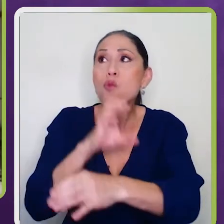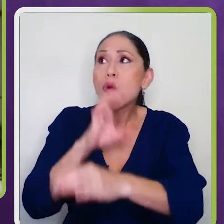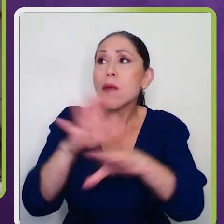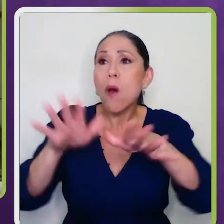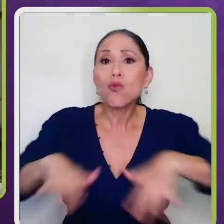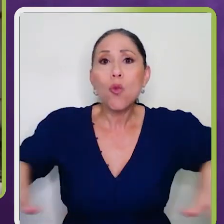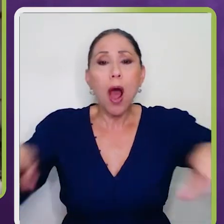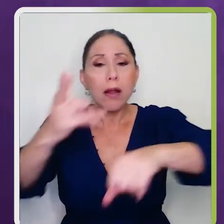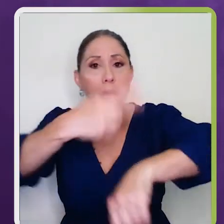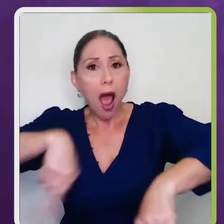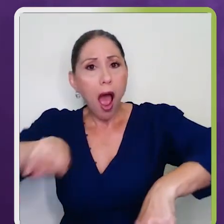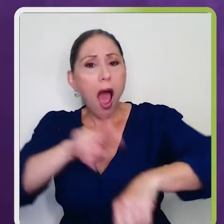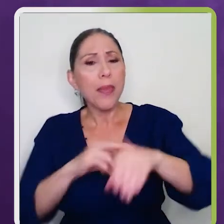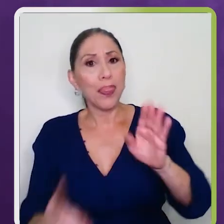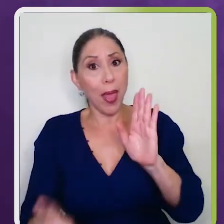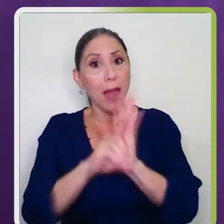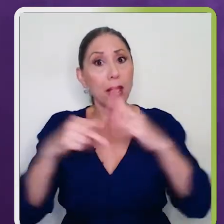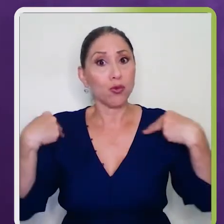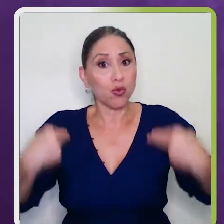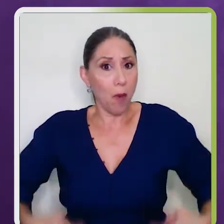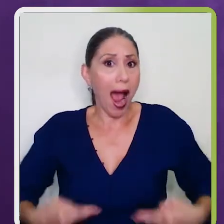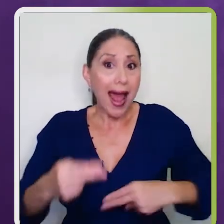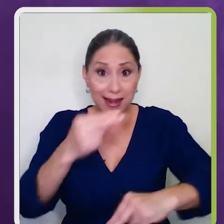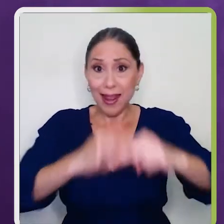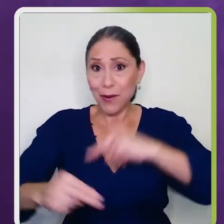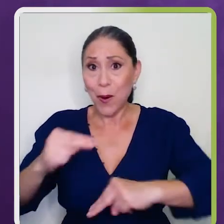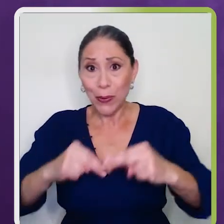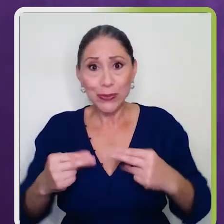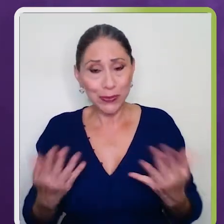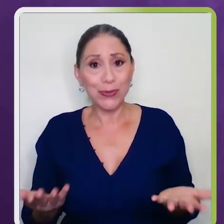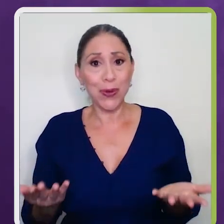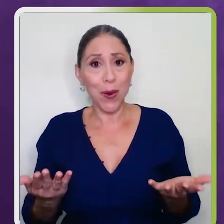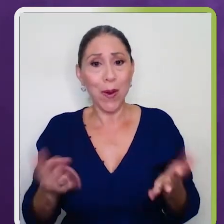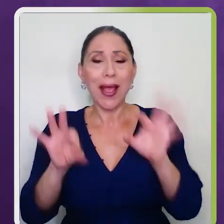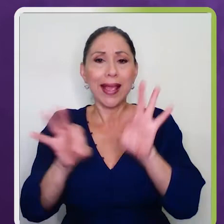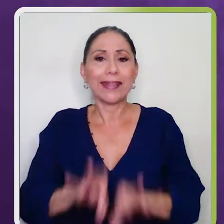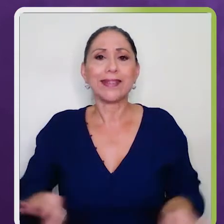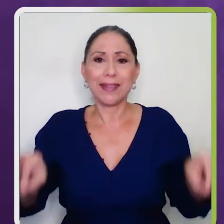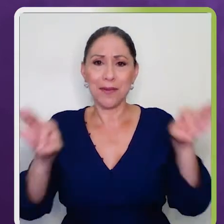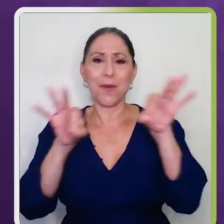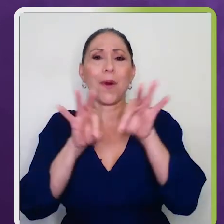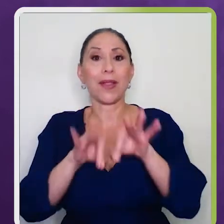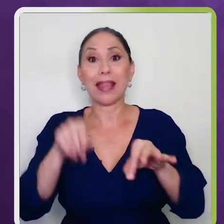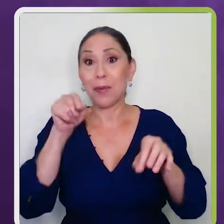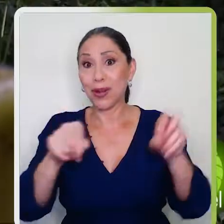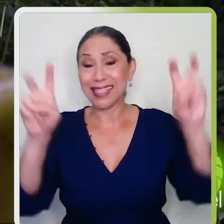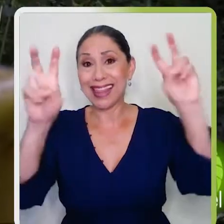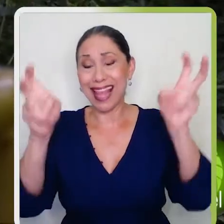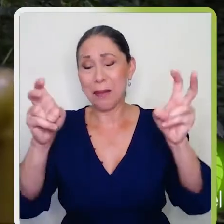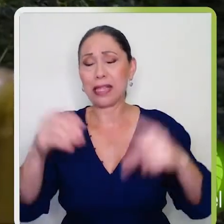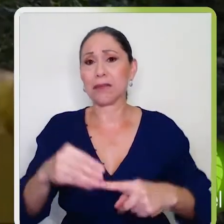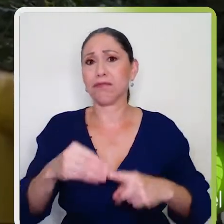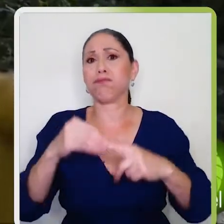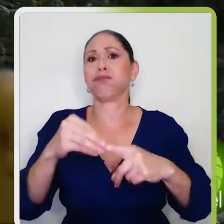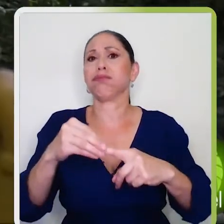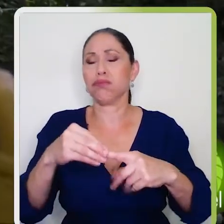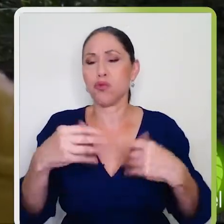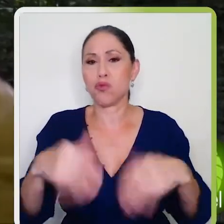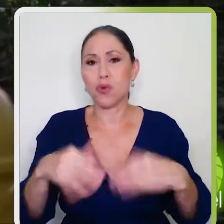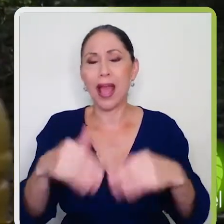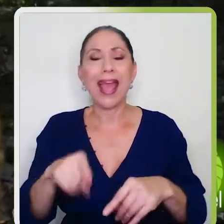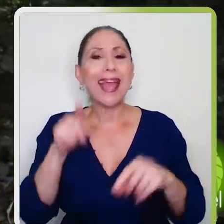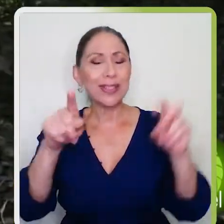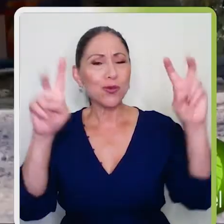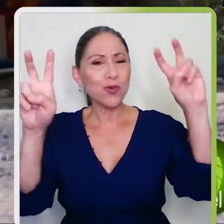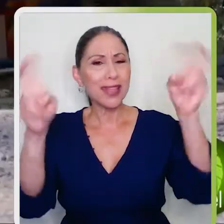derechos humanos, de negocio, ¿verdad? En realidad es importante porque este es un tema relevante, es un tema